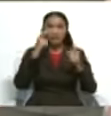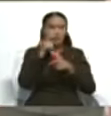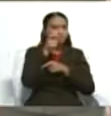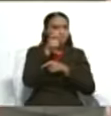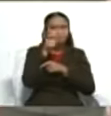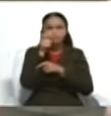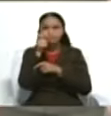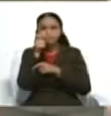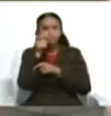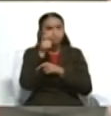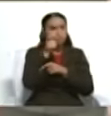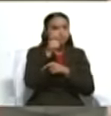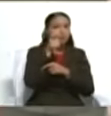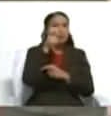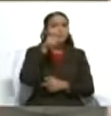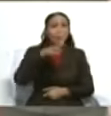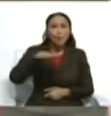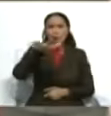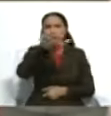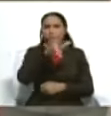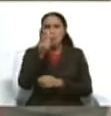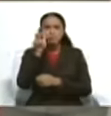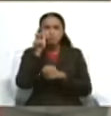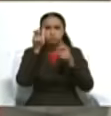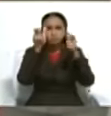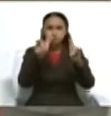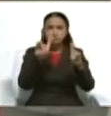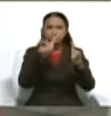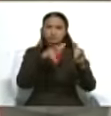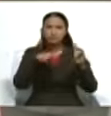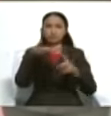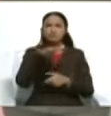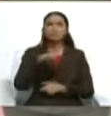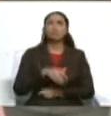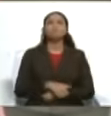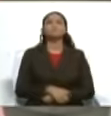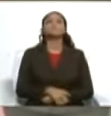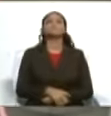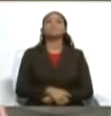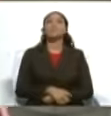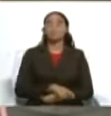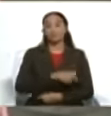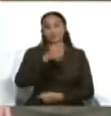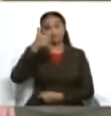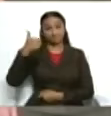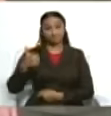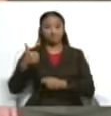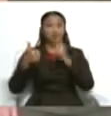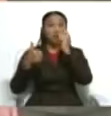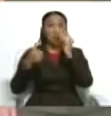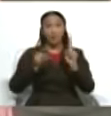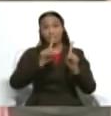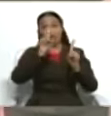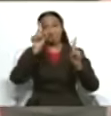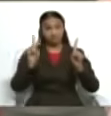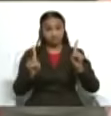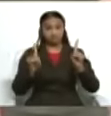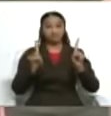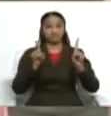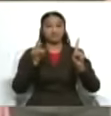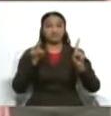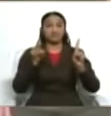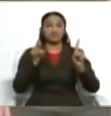El subsistema operacional. El subsistema educativo, querido hermano, compañero, mayor general Félix Osorio, rector de la Universidad Militar